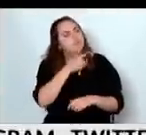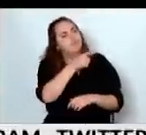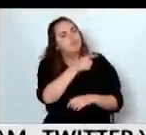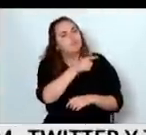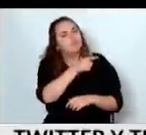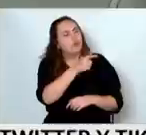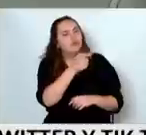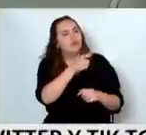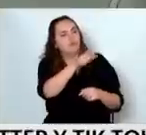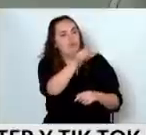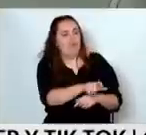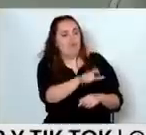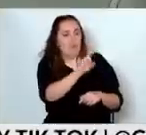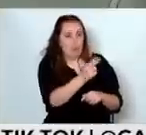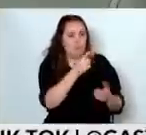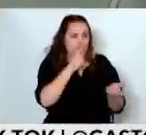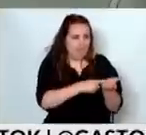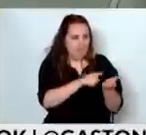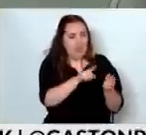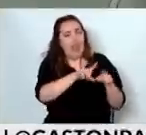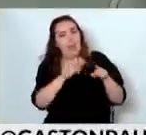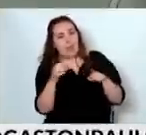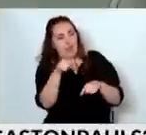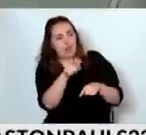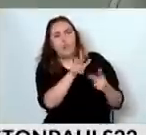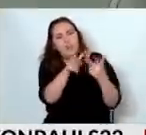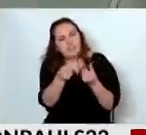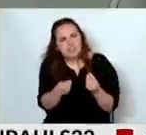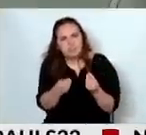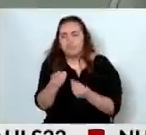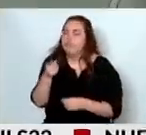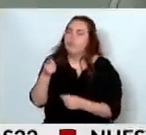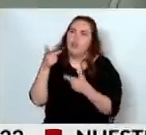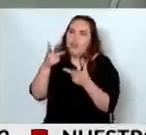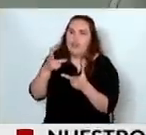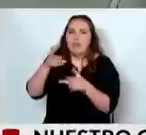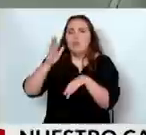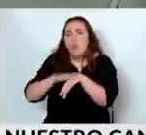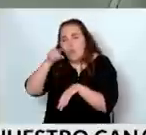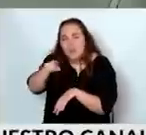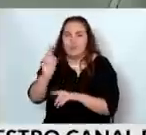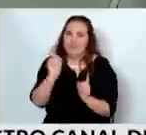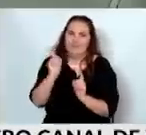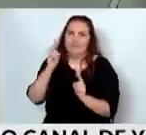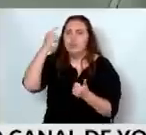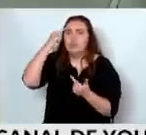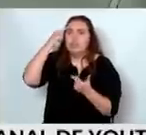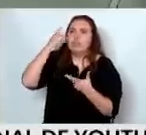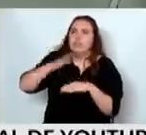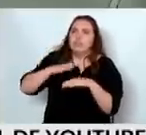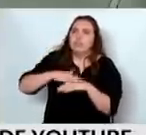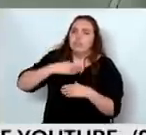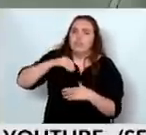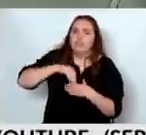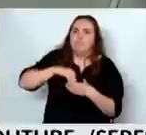a una hermana? Lo más importante, no fue su culpa. Que no fue su culpa, que no se machaque con preguntas que no va